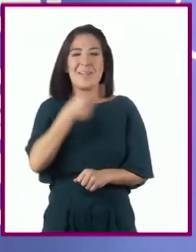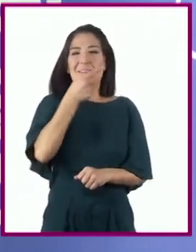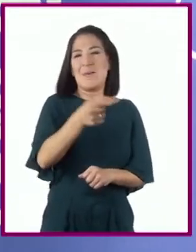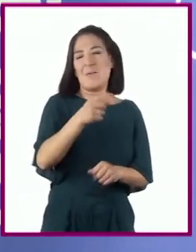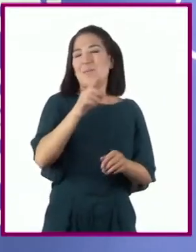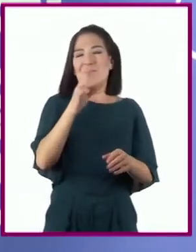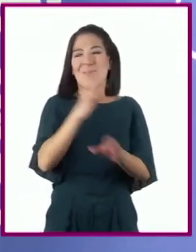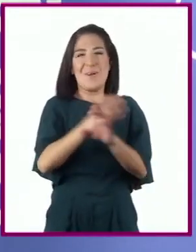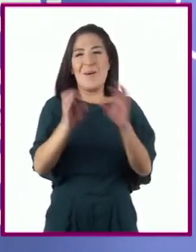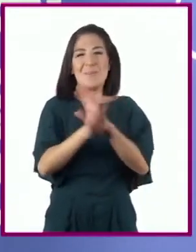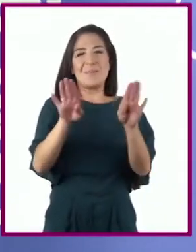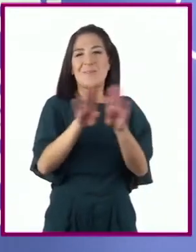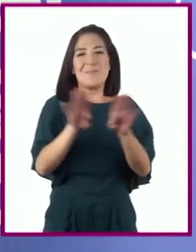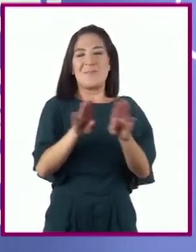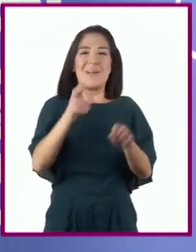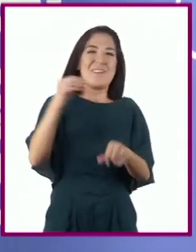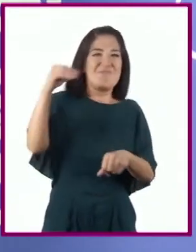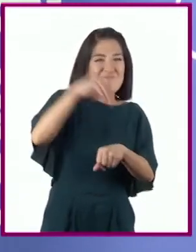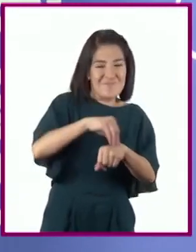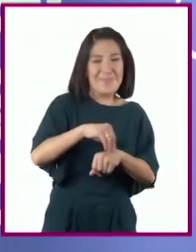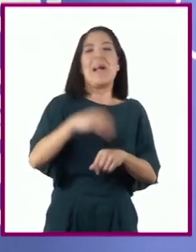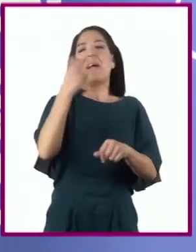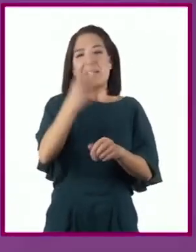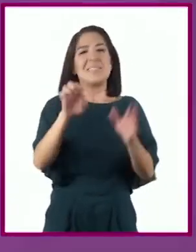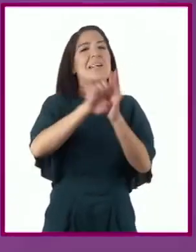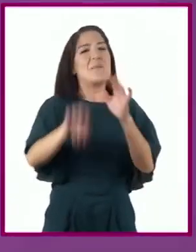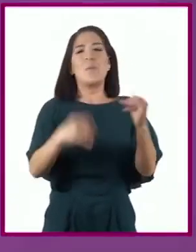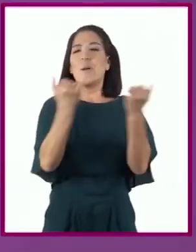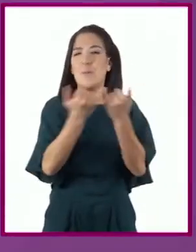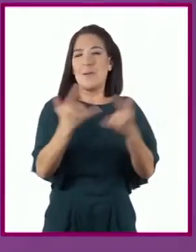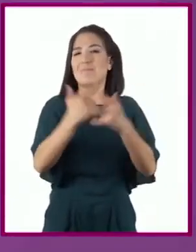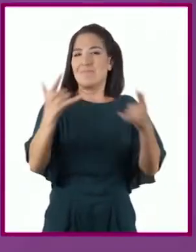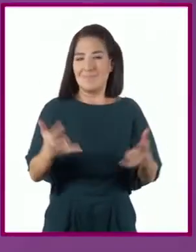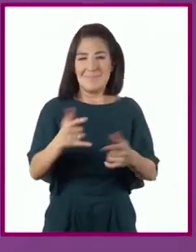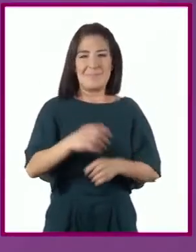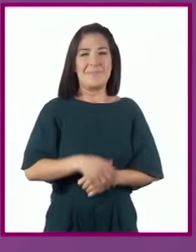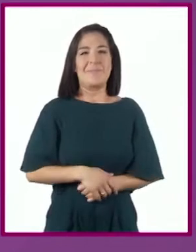decir que algunos tipos de perspectivas posibles son: